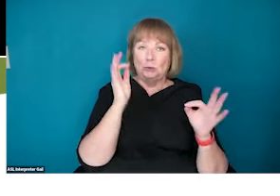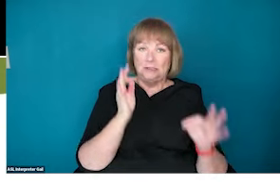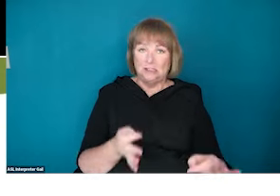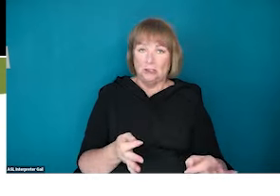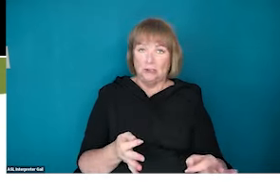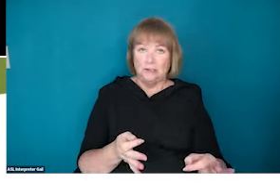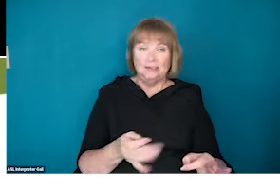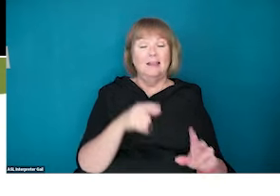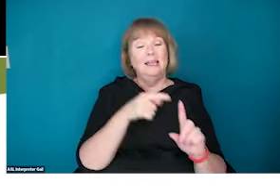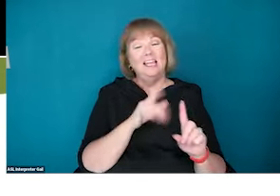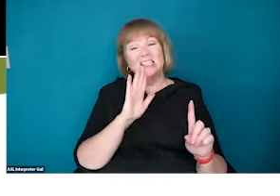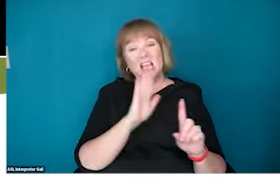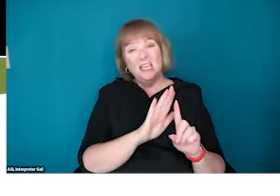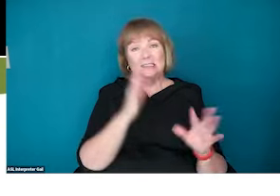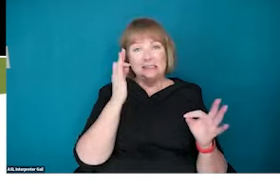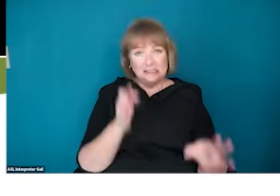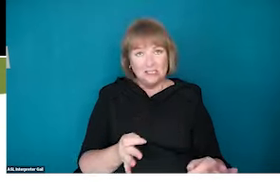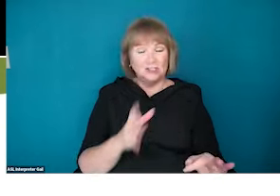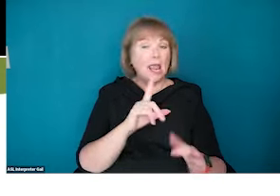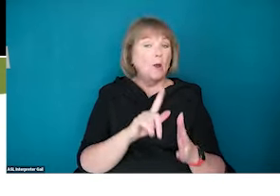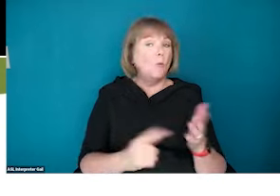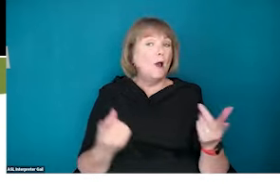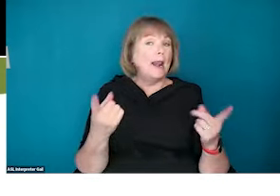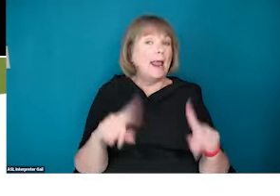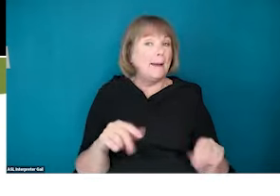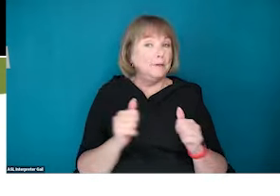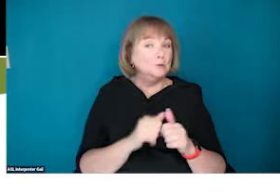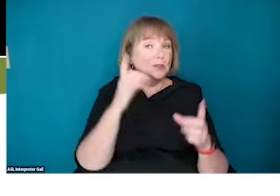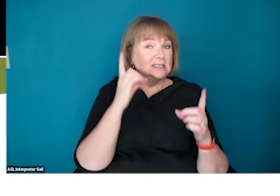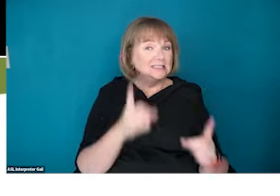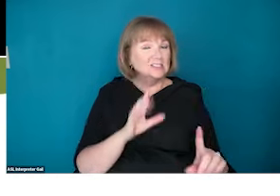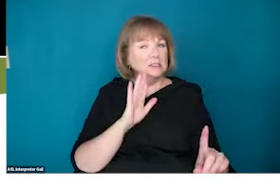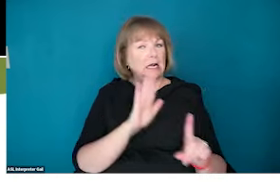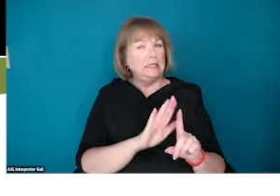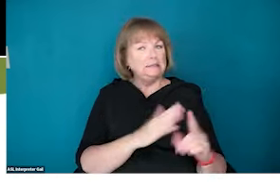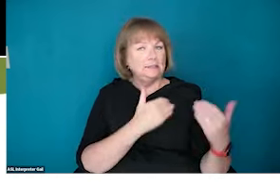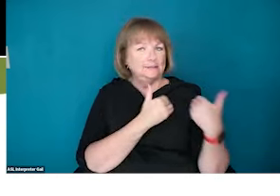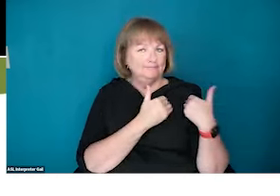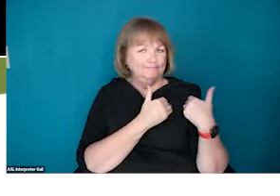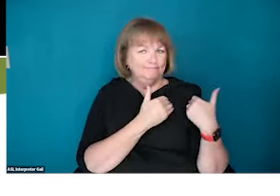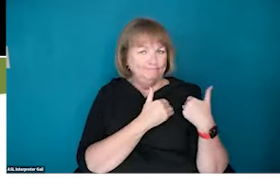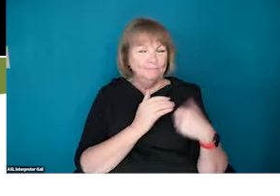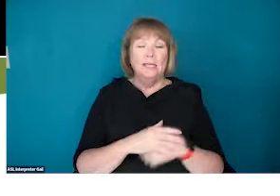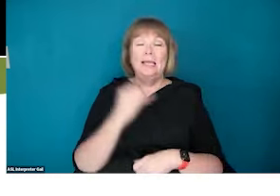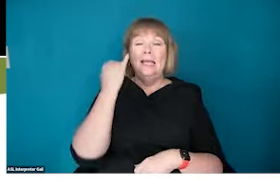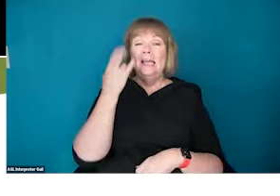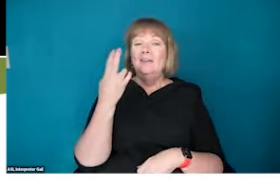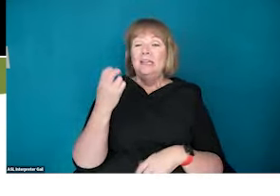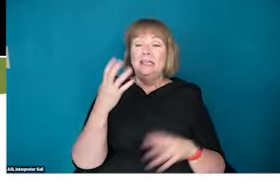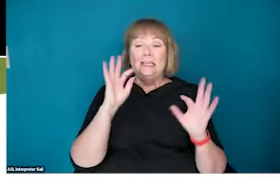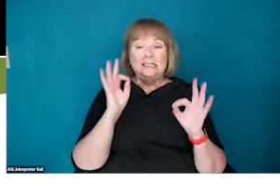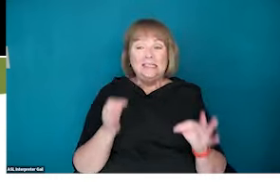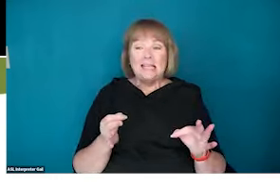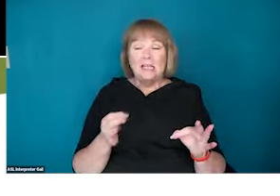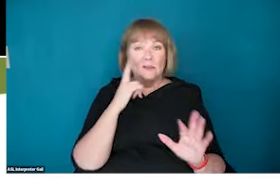cosas, Will, es cuando él quería tomar decisiones en cuanto a dónde quería trabajar, en qué quería trabajar y cuántas horas